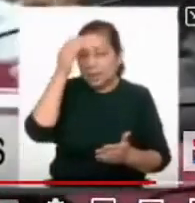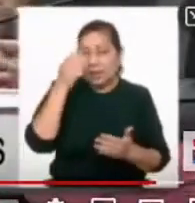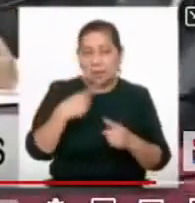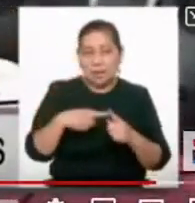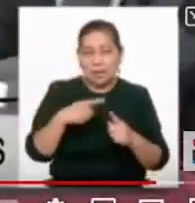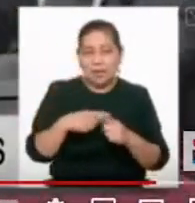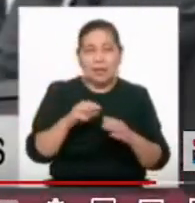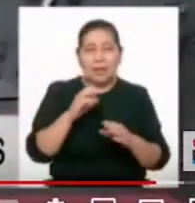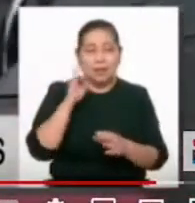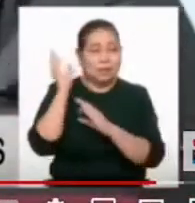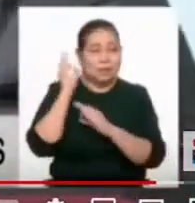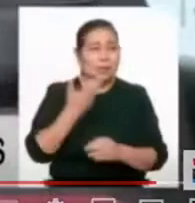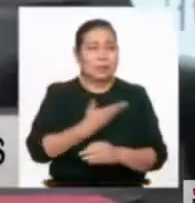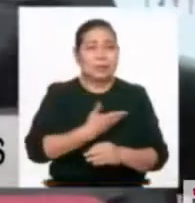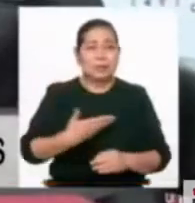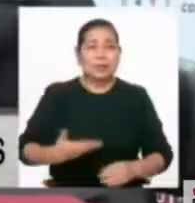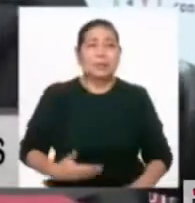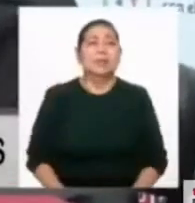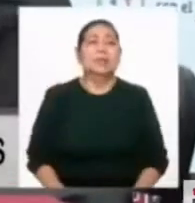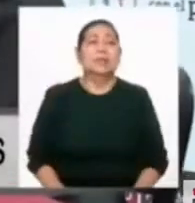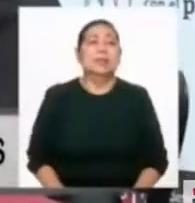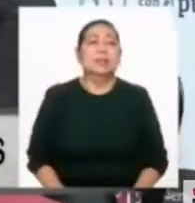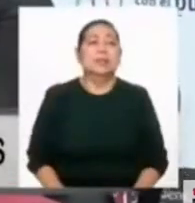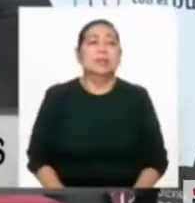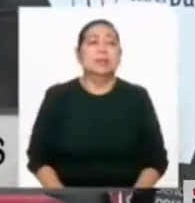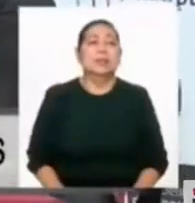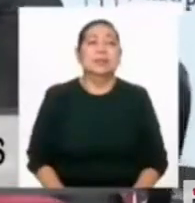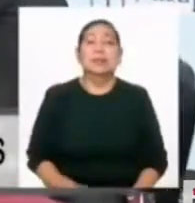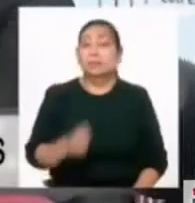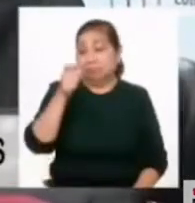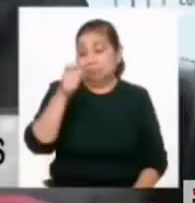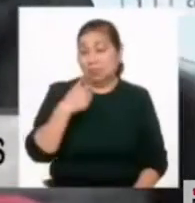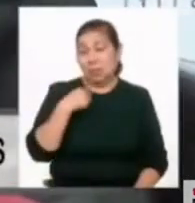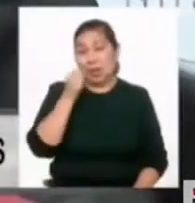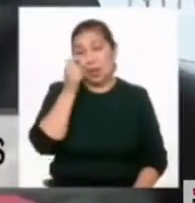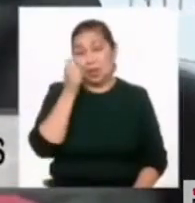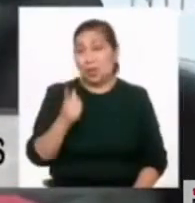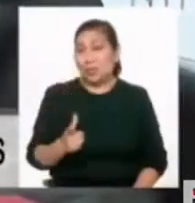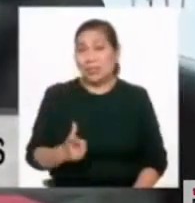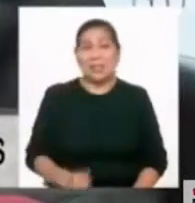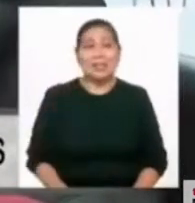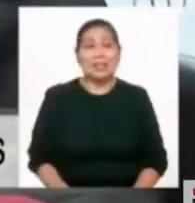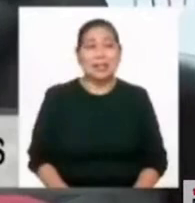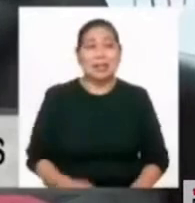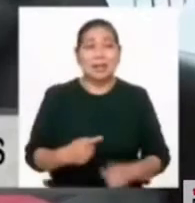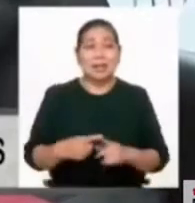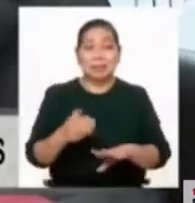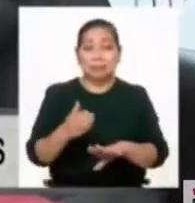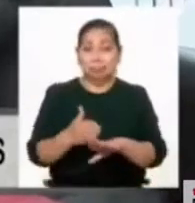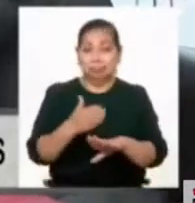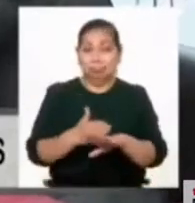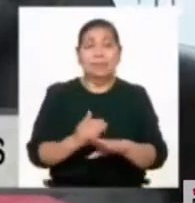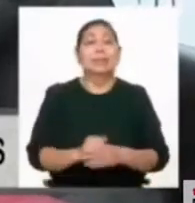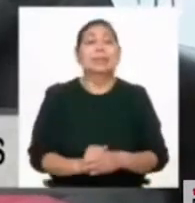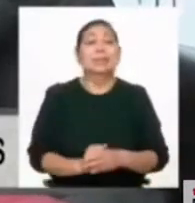tiene varios meses sin dar conferencia de prensa? Es una pregunta que personalmente me llama la atención porque en los países